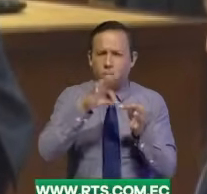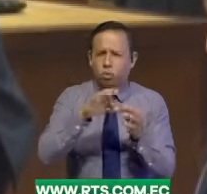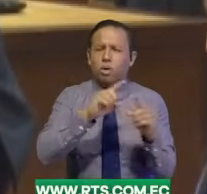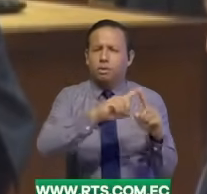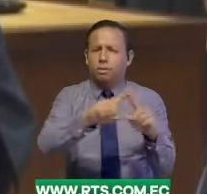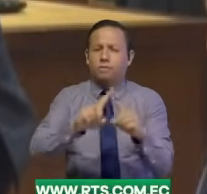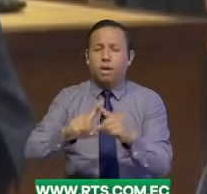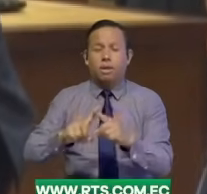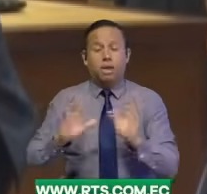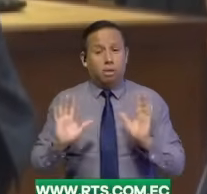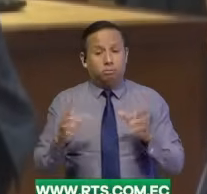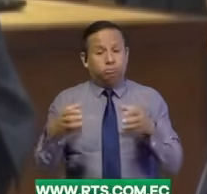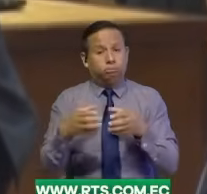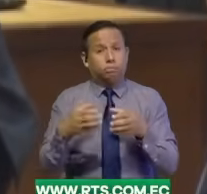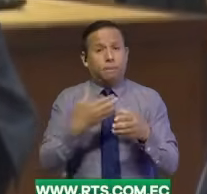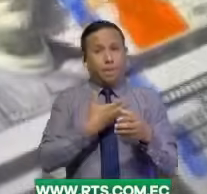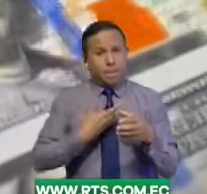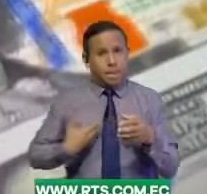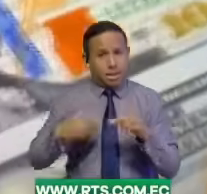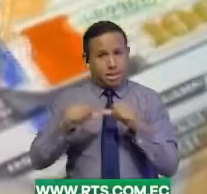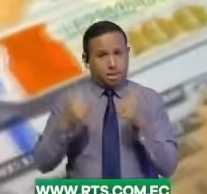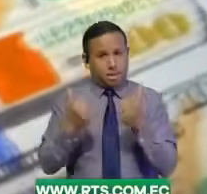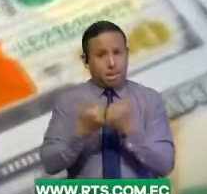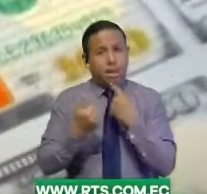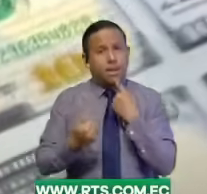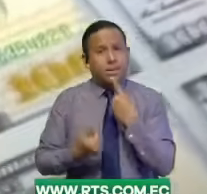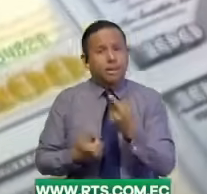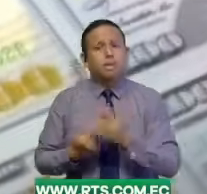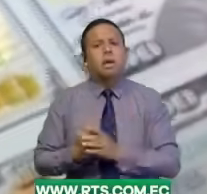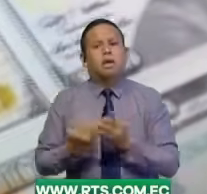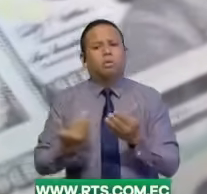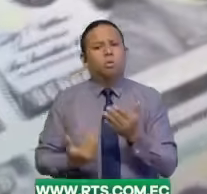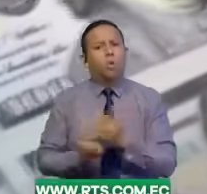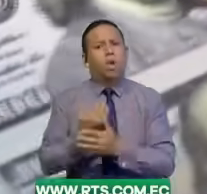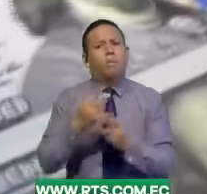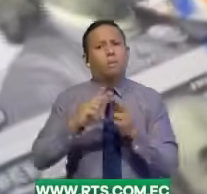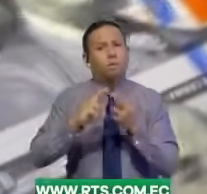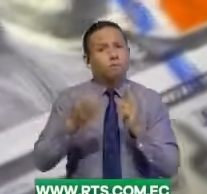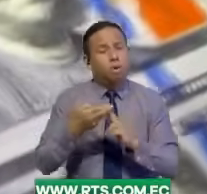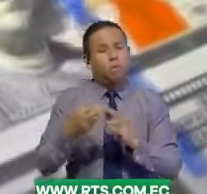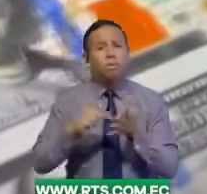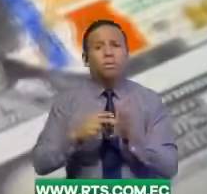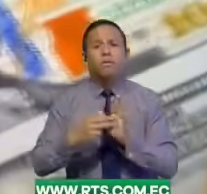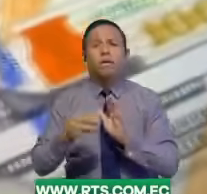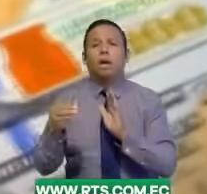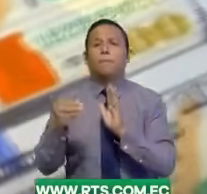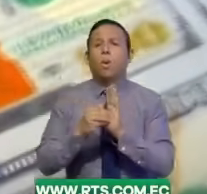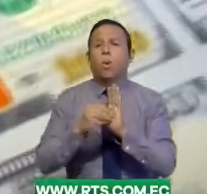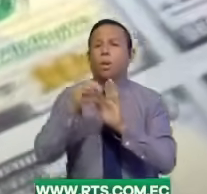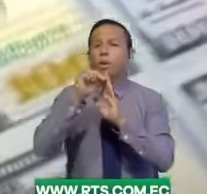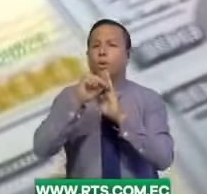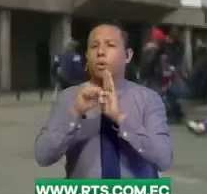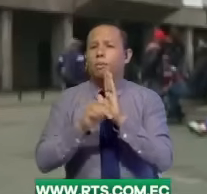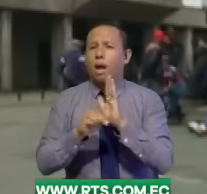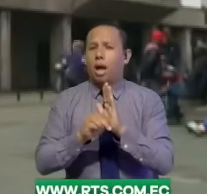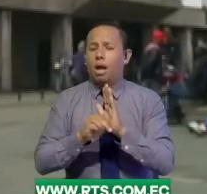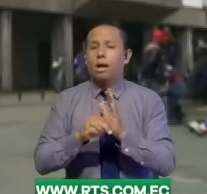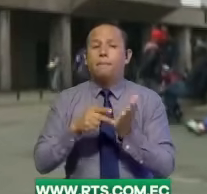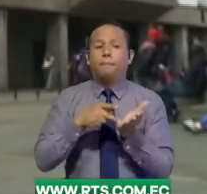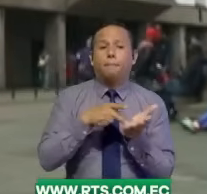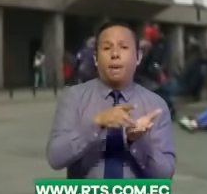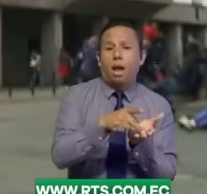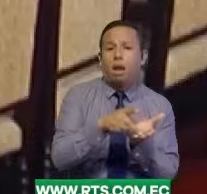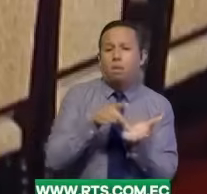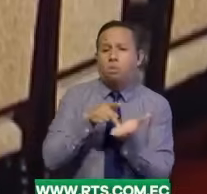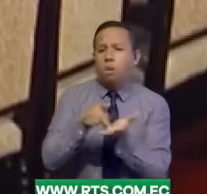de la legislatura, Henry Kronfle, crea una normativa que garantiza el pago directo y oportuno de recursos a